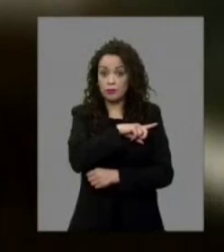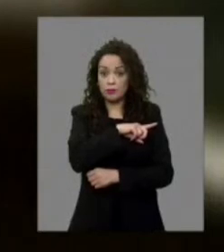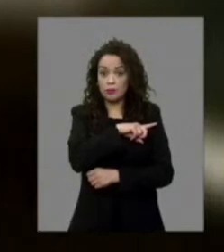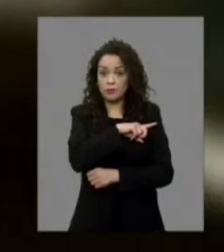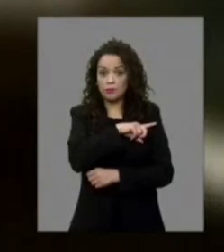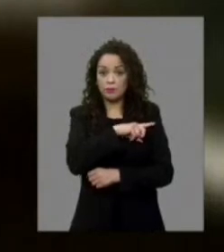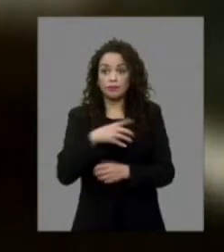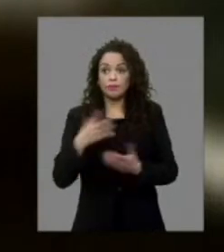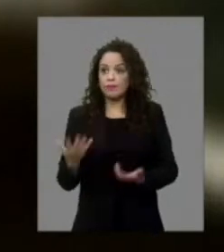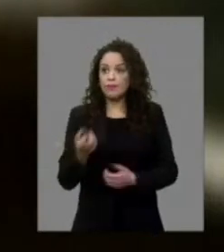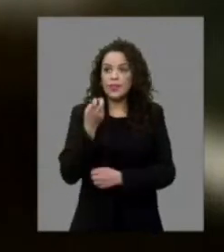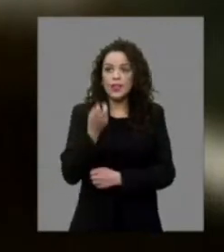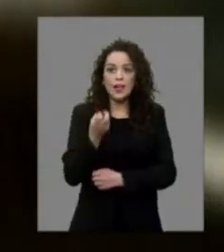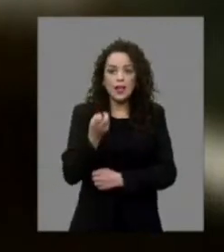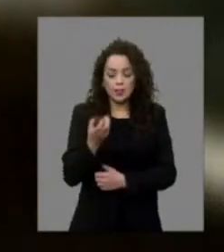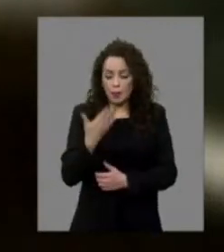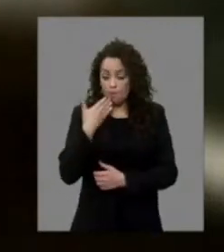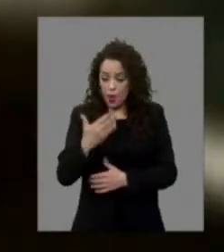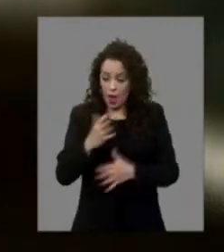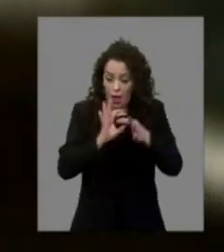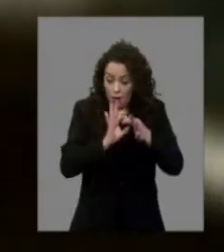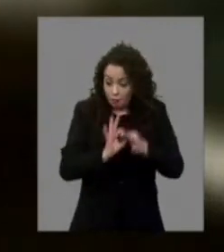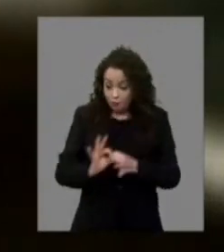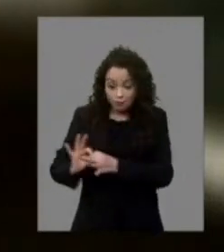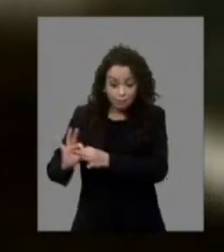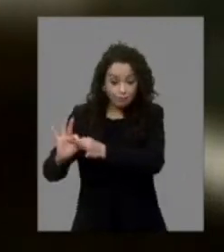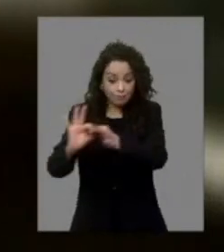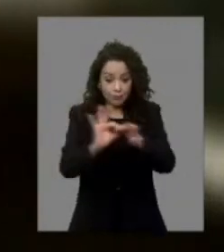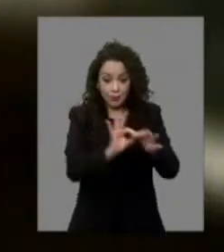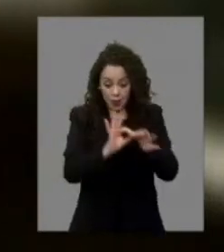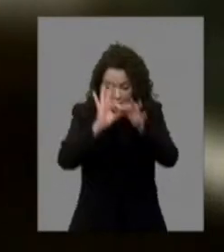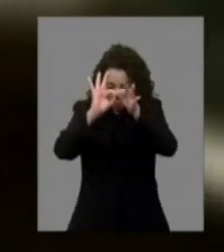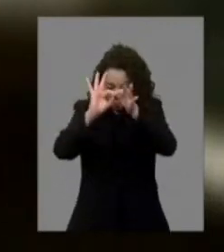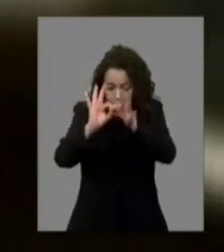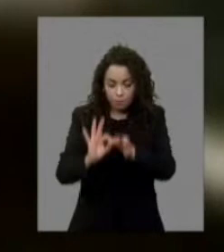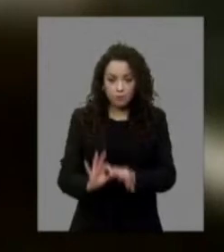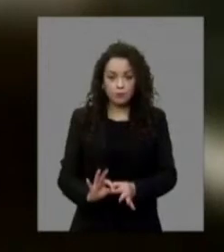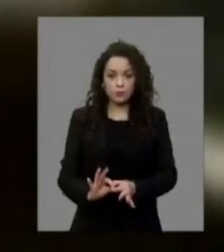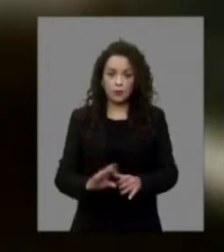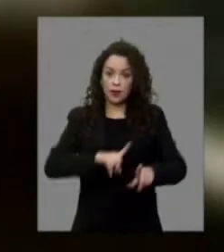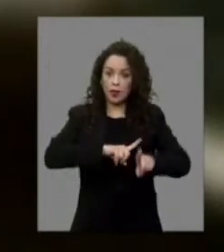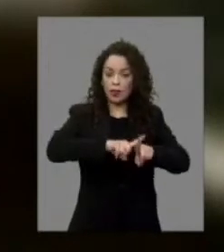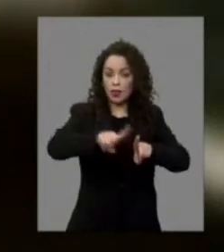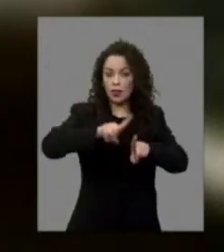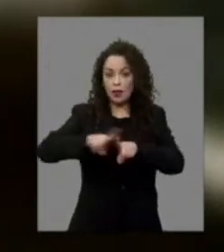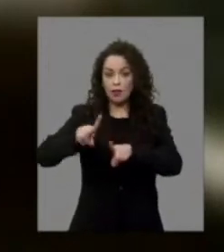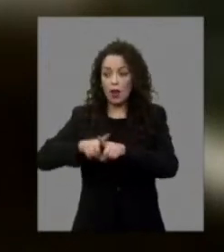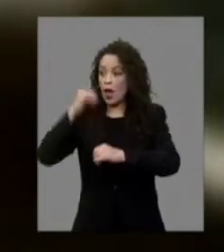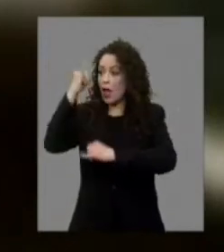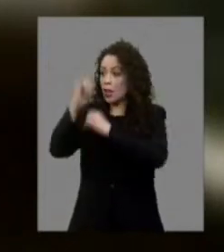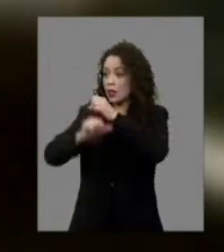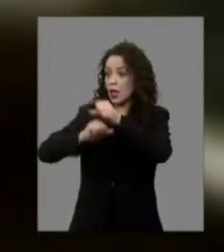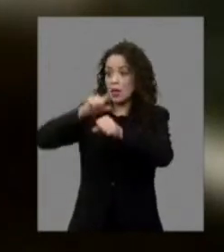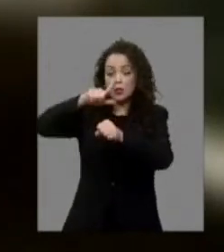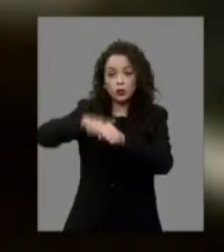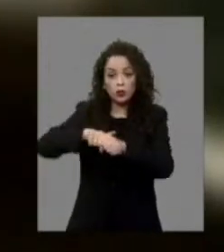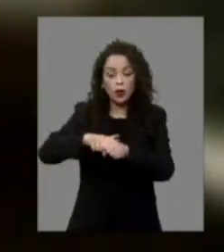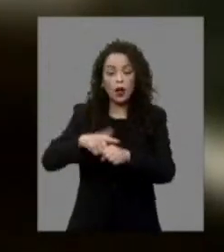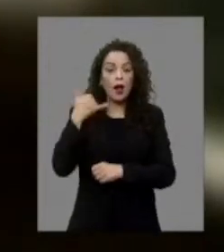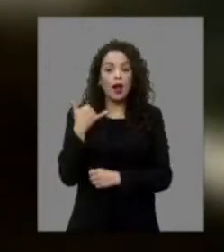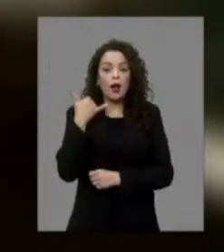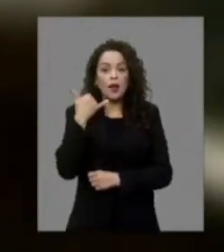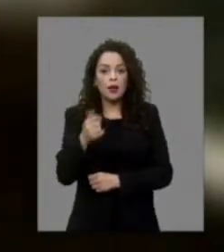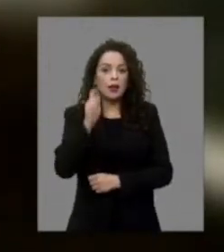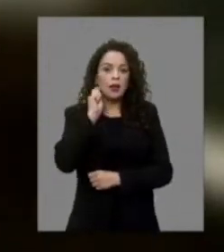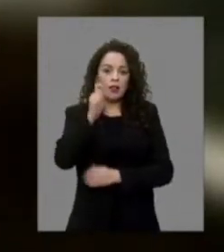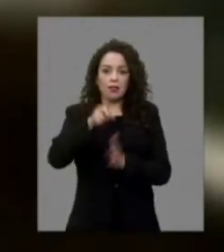esta sincronía que se ha logrado entre los instrumentos de fuente internacional y el catálogo de